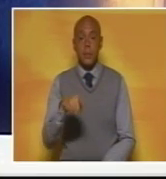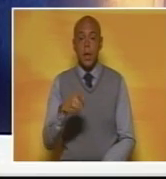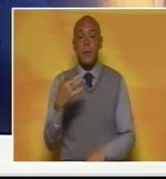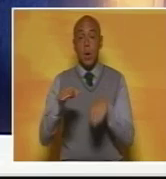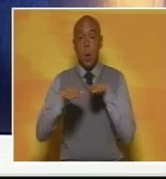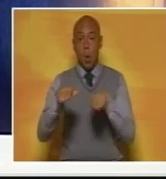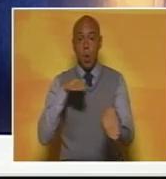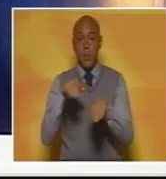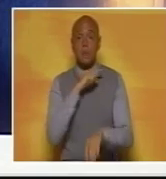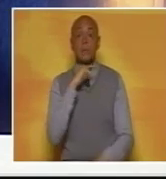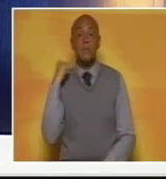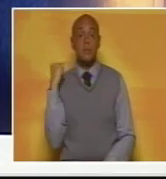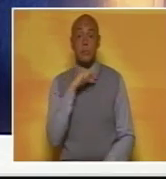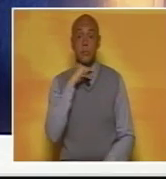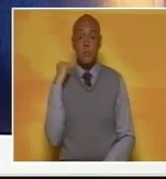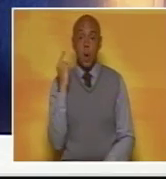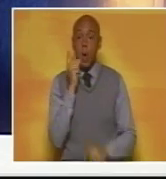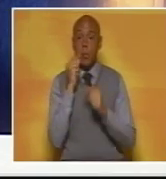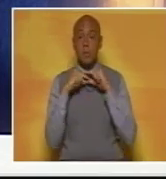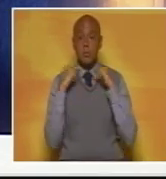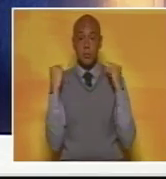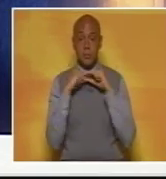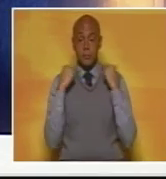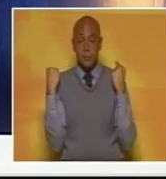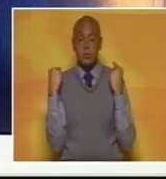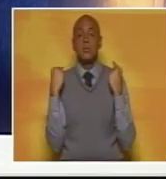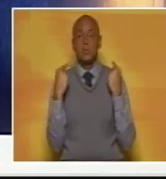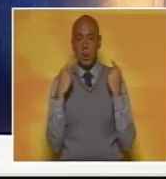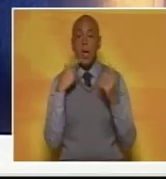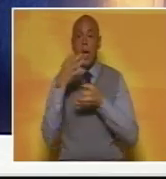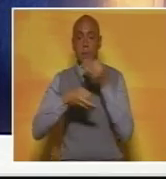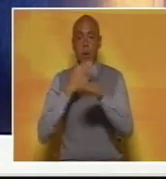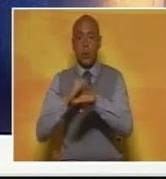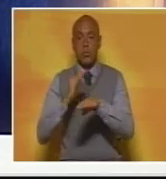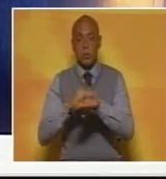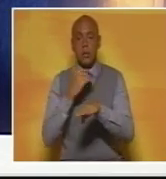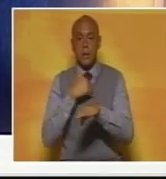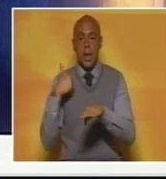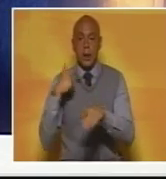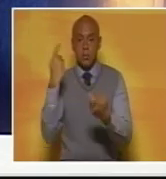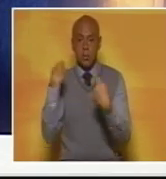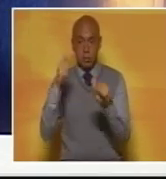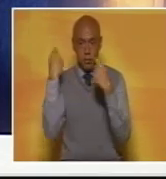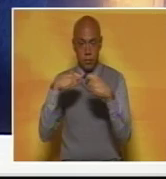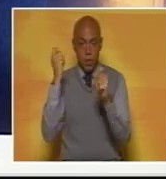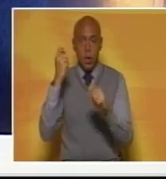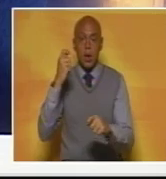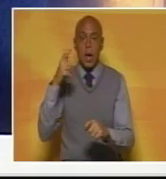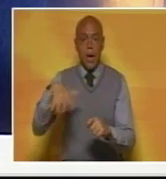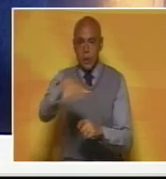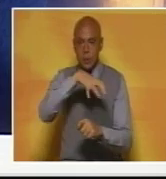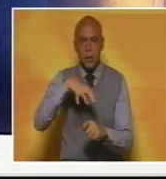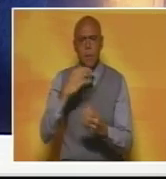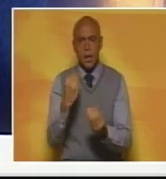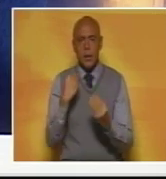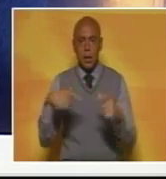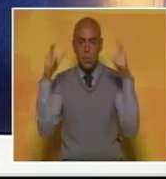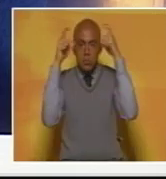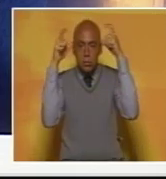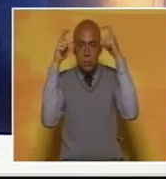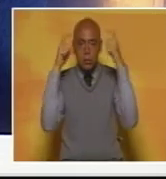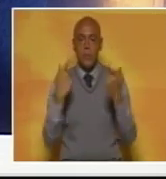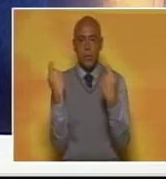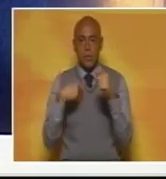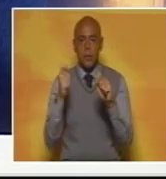el párroco Eduardo Obispo anunció que realizarán una subasta ganadera en el municipio Tinaquillo con el objetivo de recaudar fondos